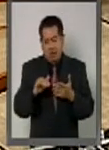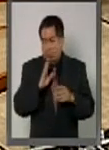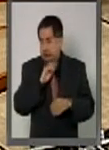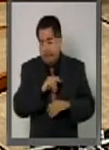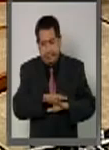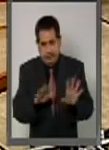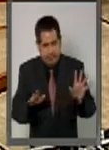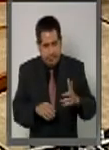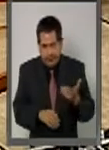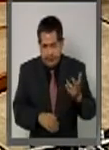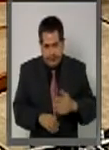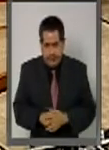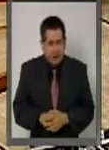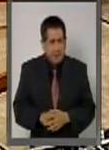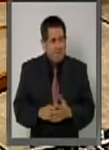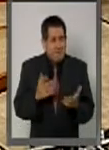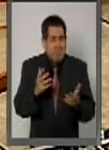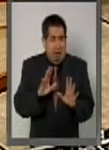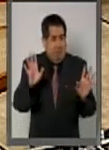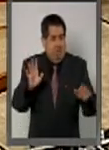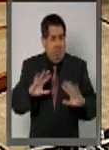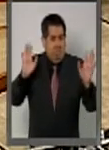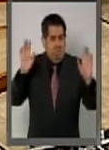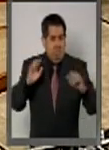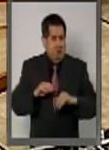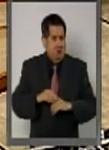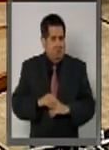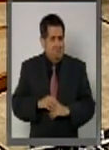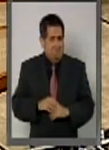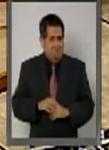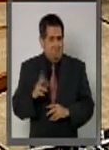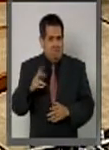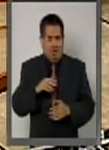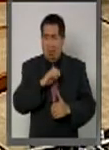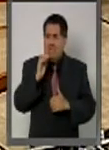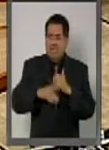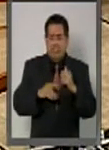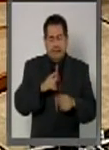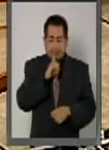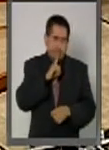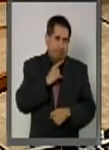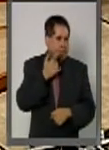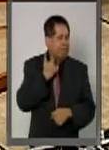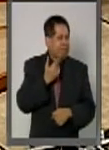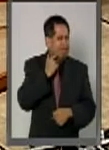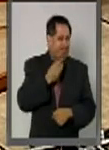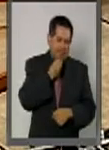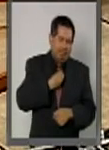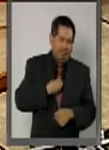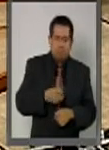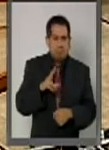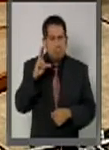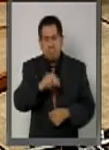además, y ya termina usted este trago amargo. Pero